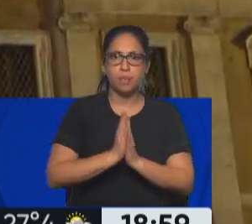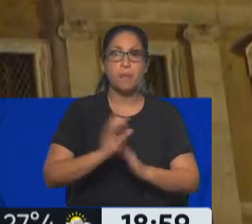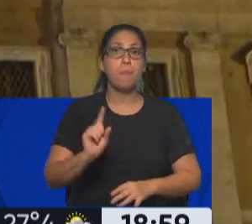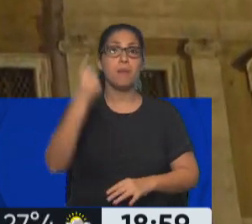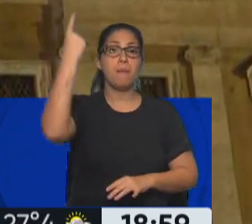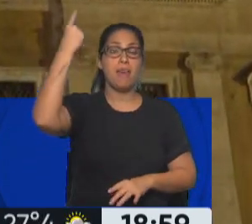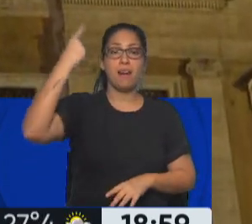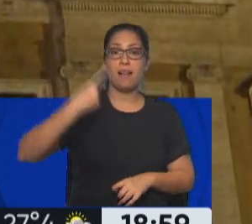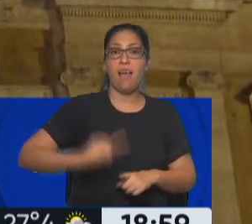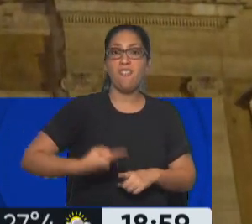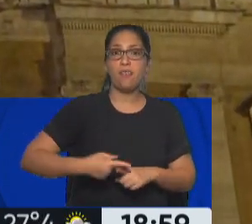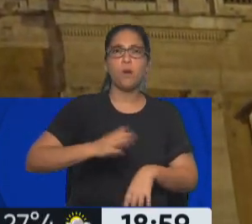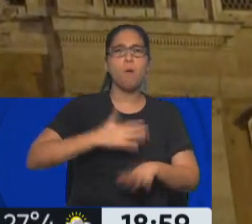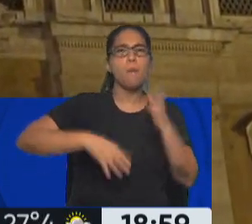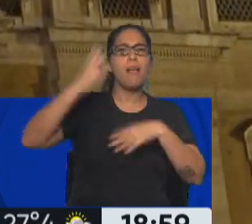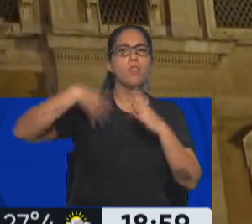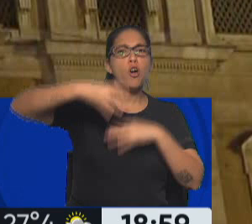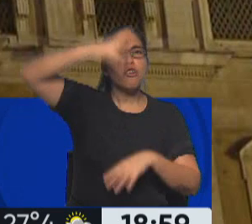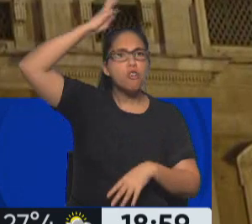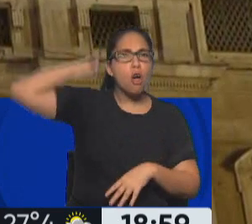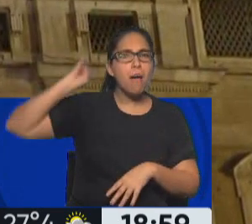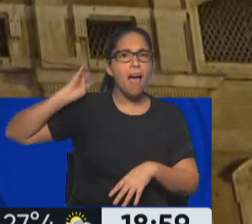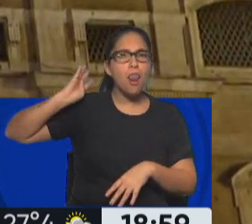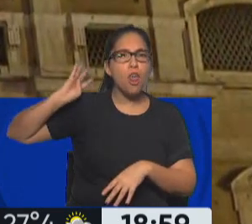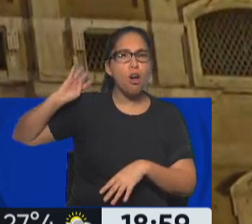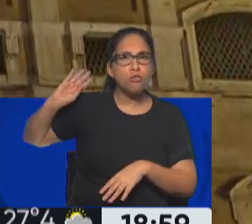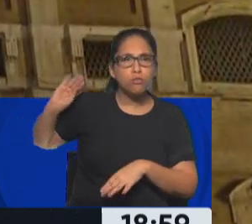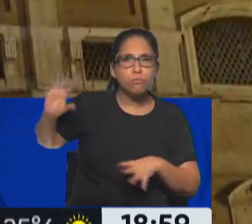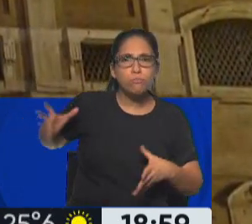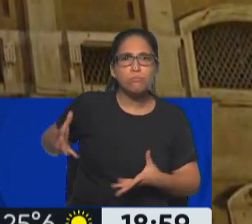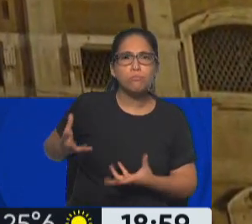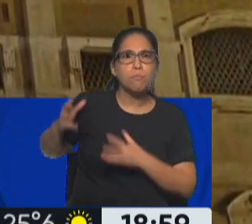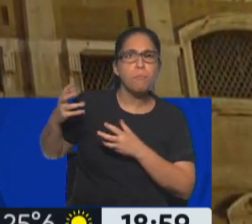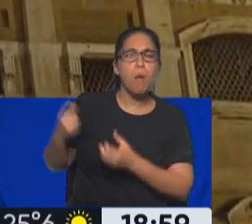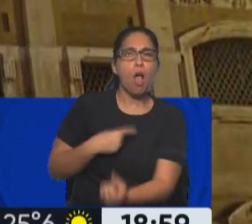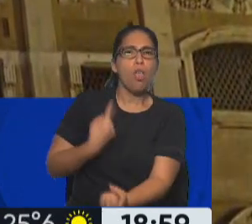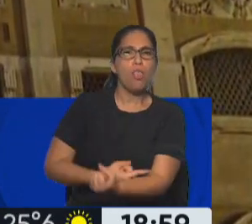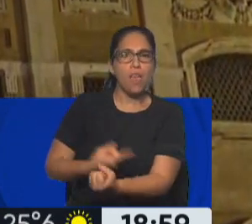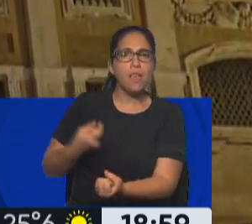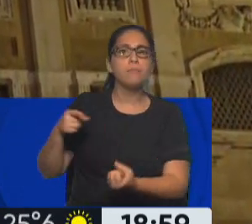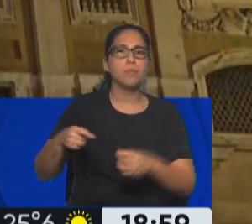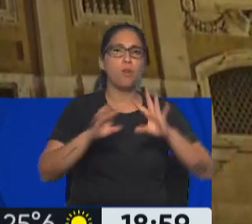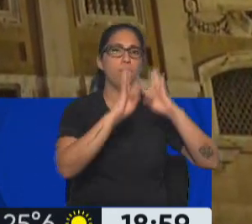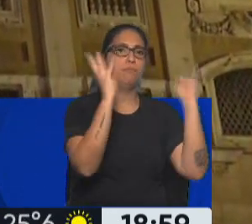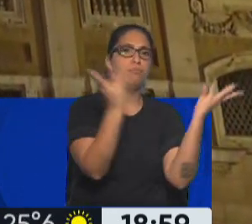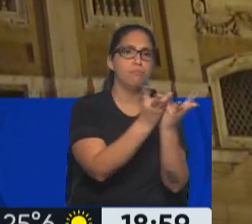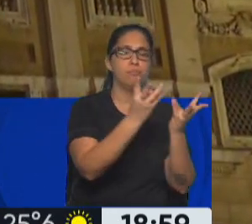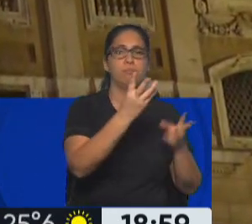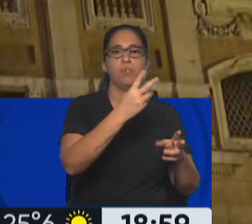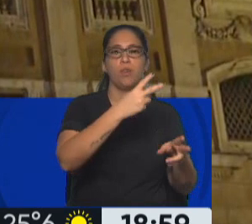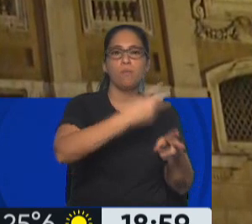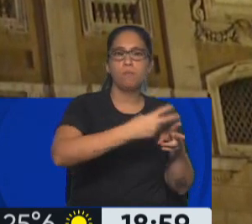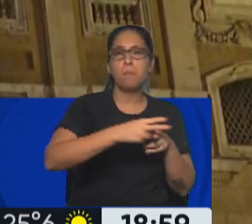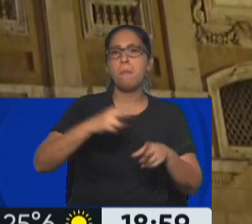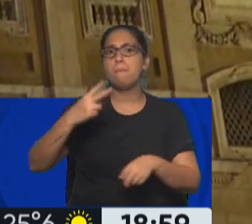hacía durante el Imperio Romano un papa, seguir esta ruta que pasa no solamente por el Circo Romano y la Plaza